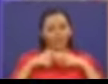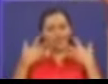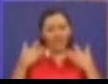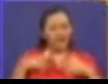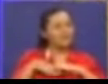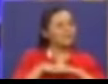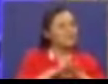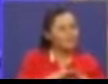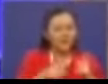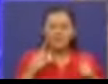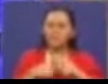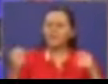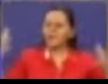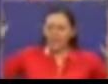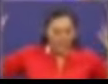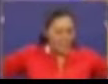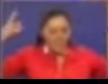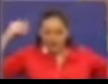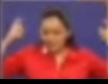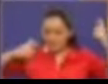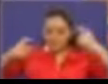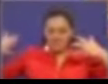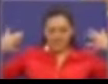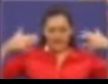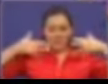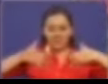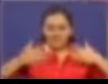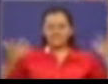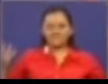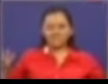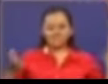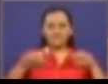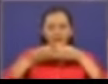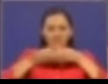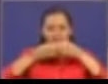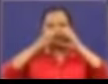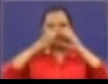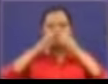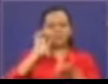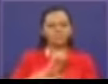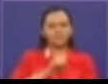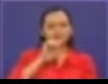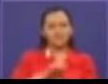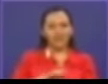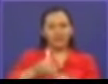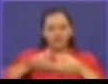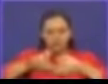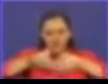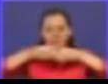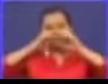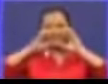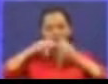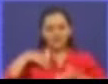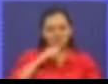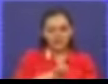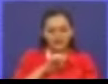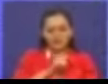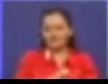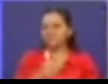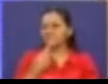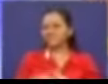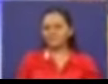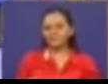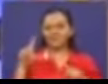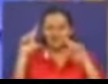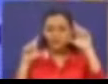pude pasar del parque central, donde me brindaron la chicha de Chonta, y todo el mundo foto, etcétera. Bueno, un gran abrazo